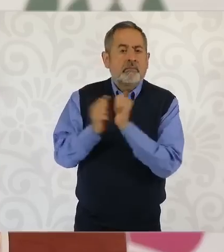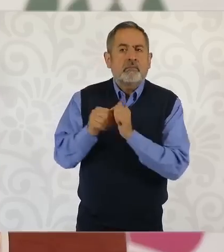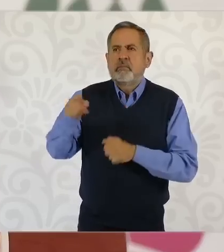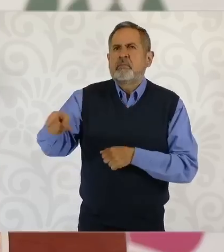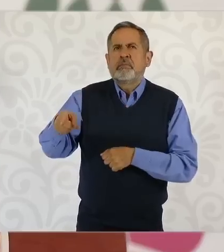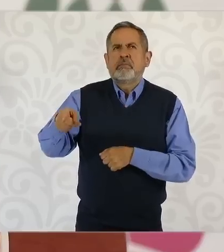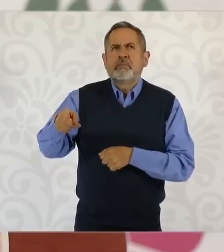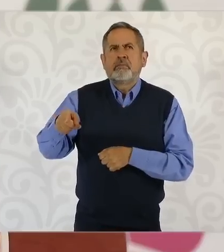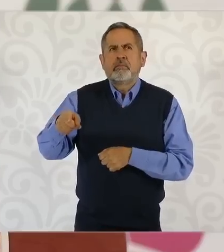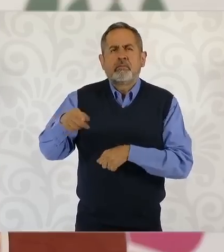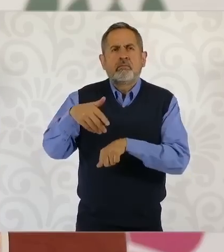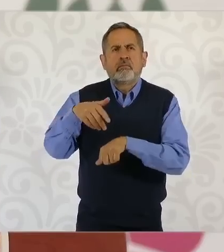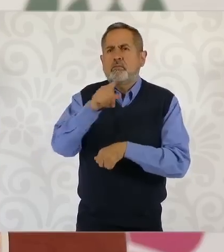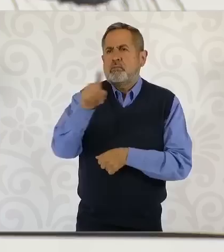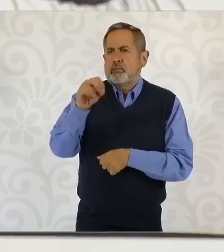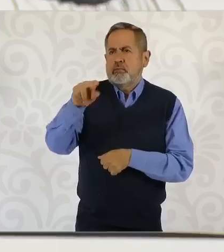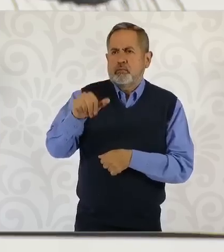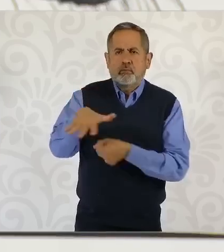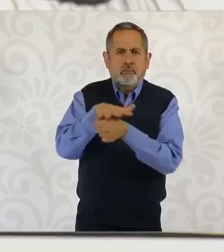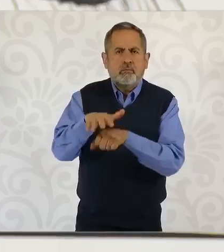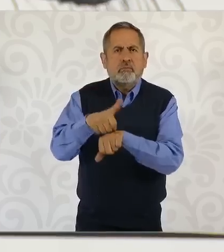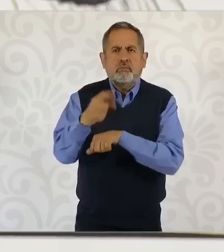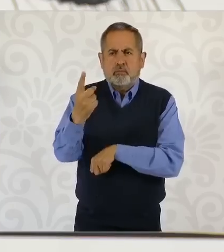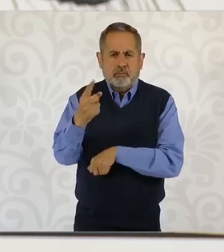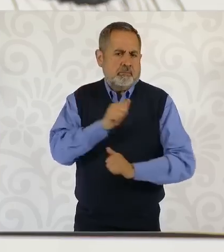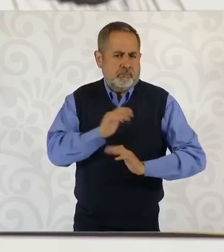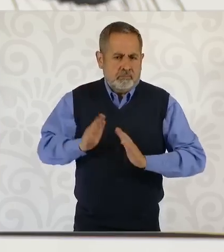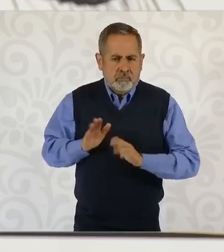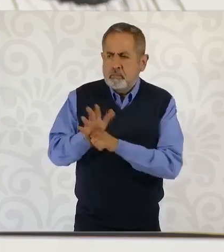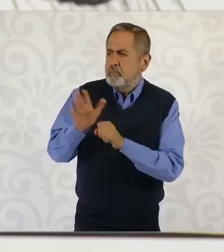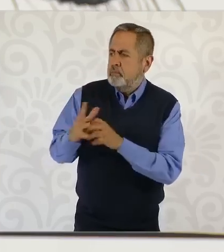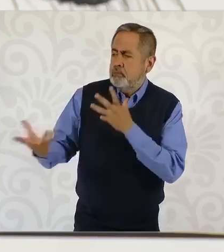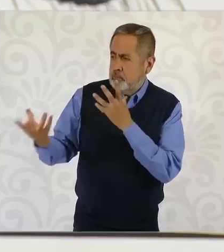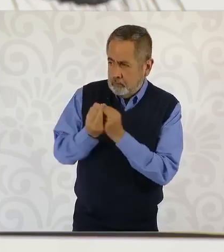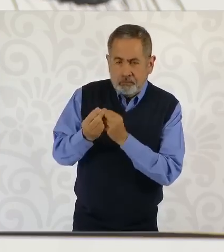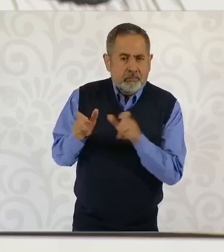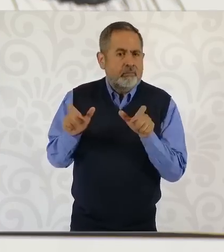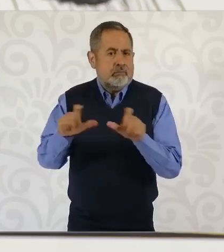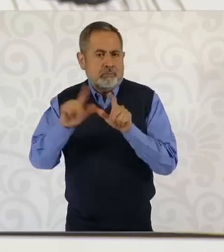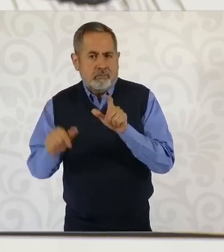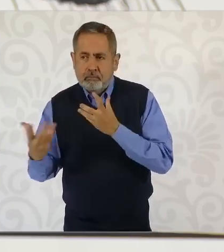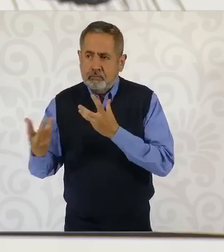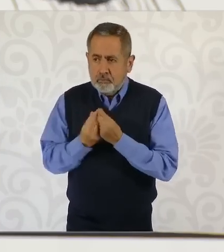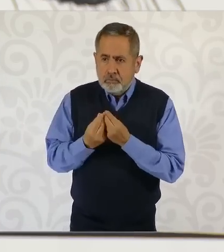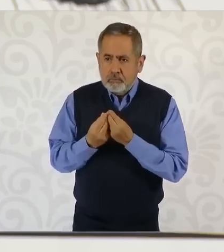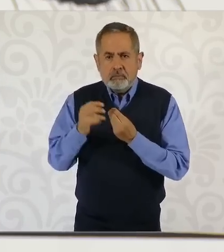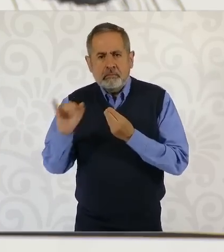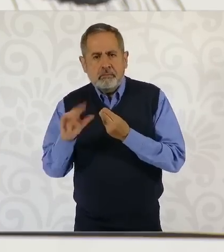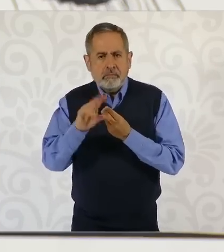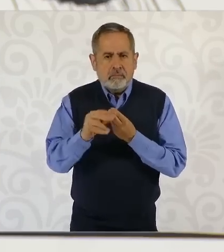que corresponde a la Ciudad de México, en qué operativos participa la Guardia Nacional y en qué operativos